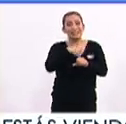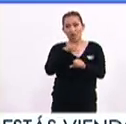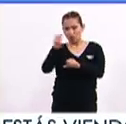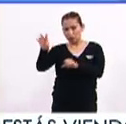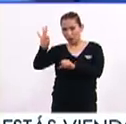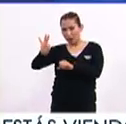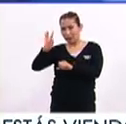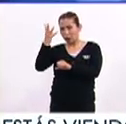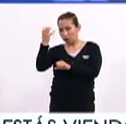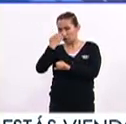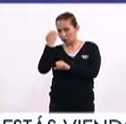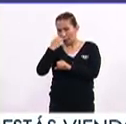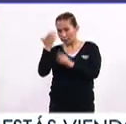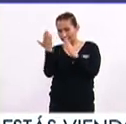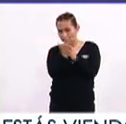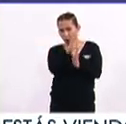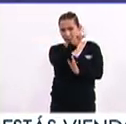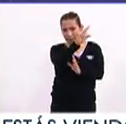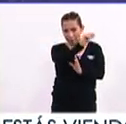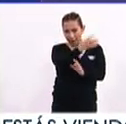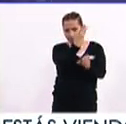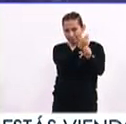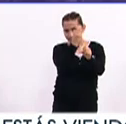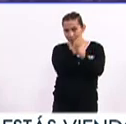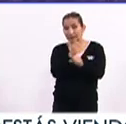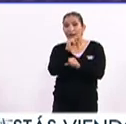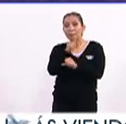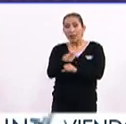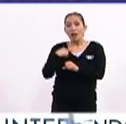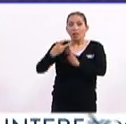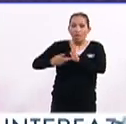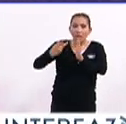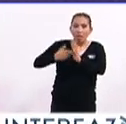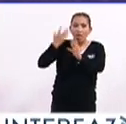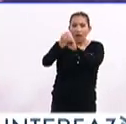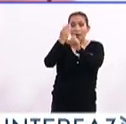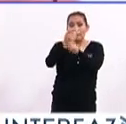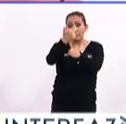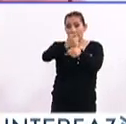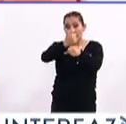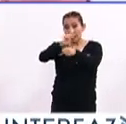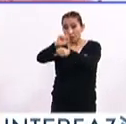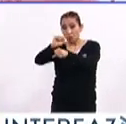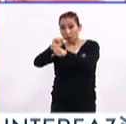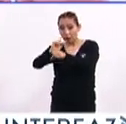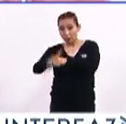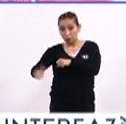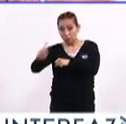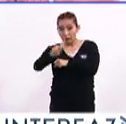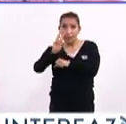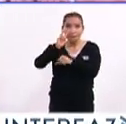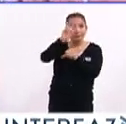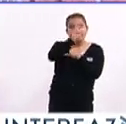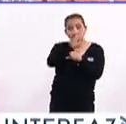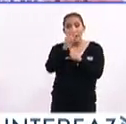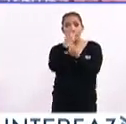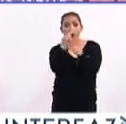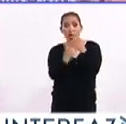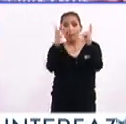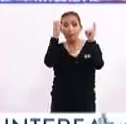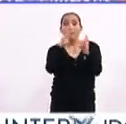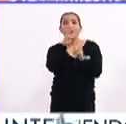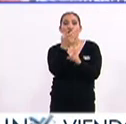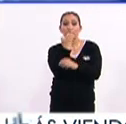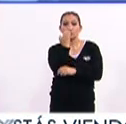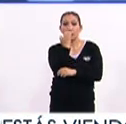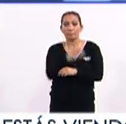las 244 escuelas dañadas, así como un constante mantenimiento de primarias y secundarias públicas a través del programa